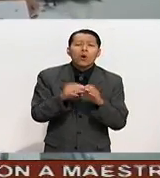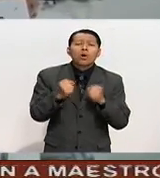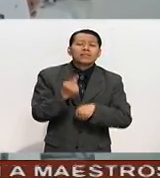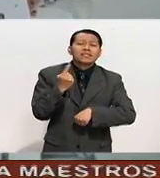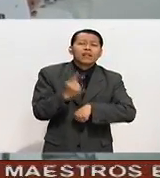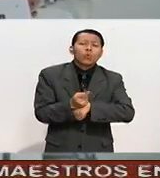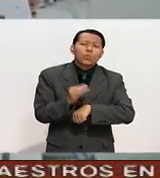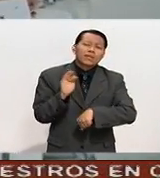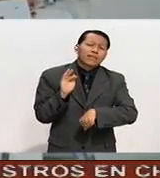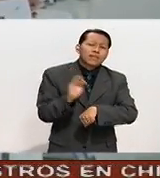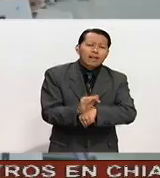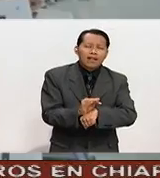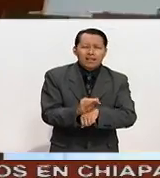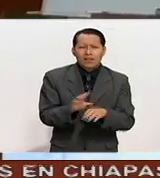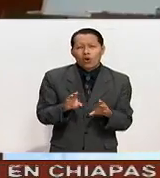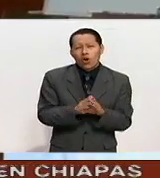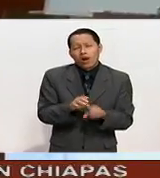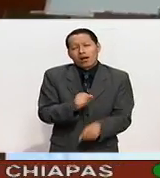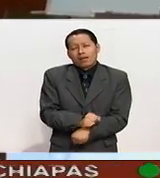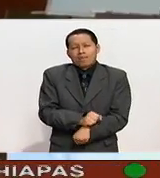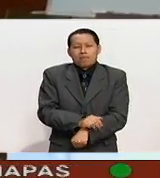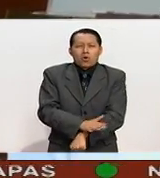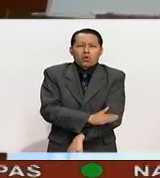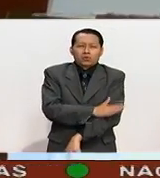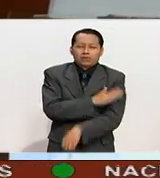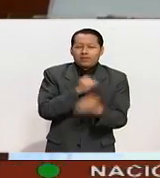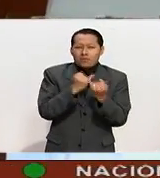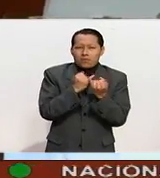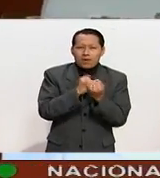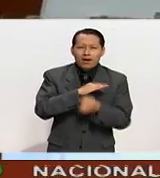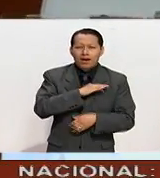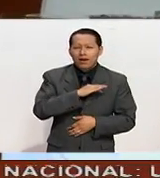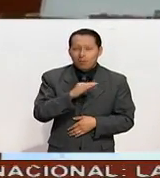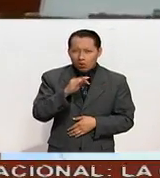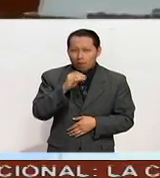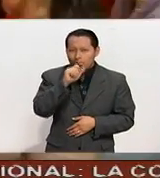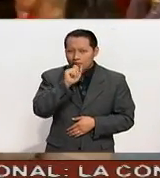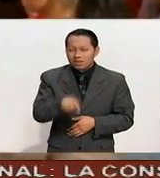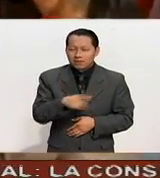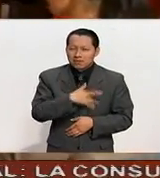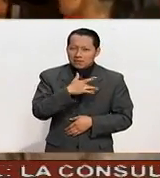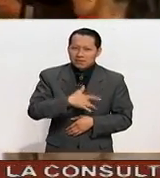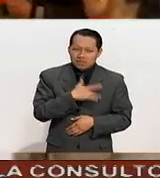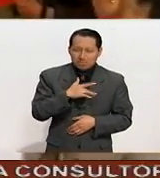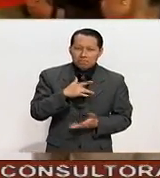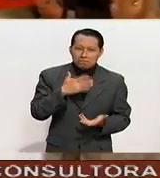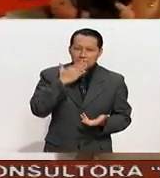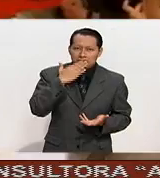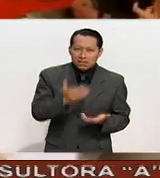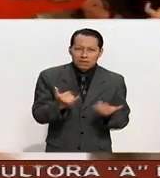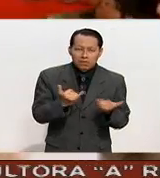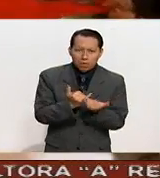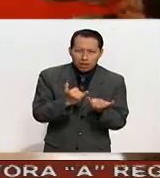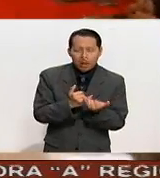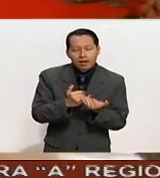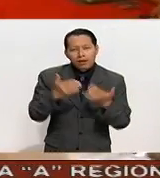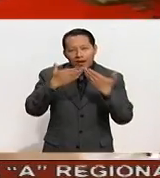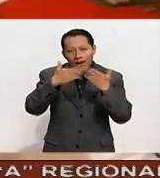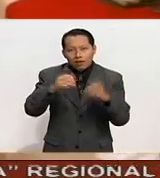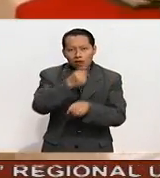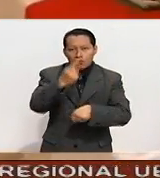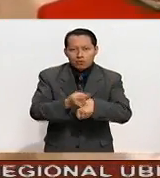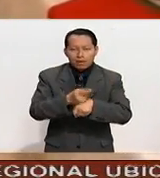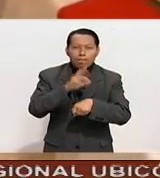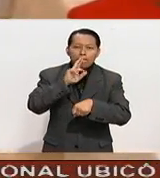les da emoción, les da sentido de pertenencia y desde luego les abre posibilidades de tener mejores empleos.